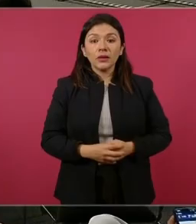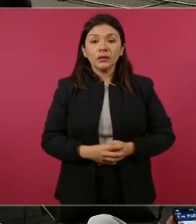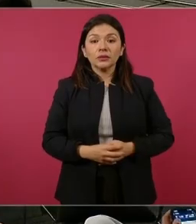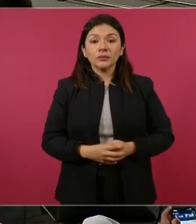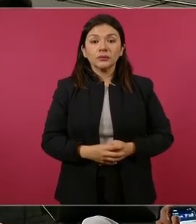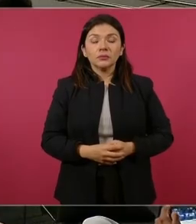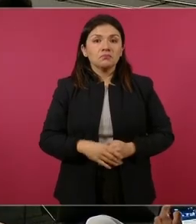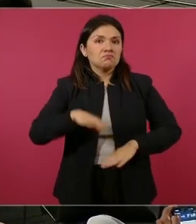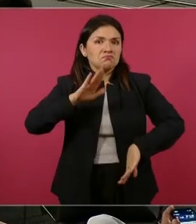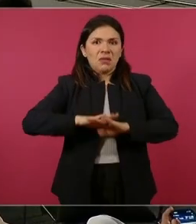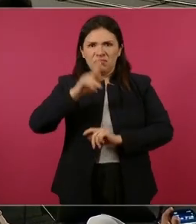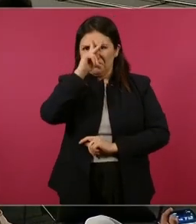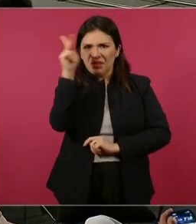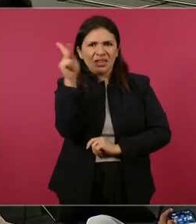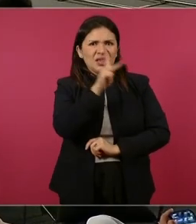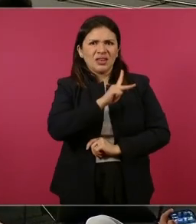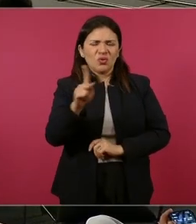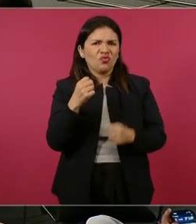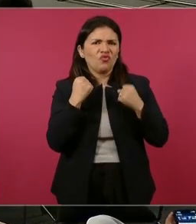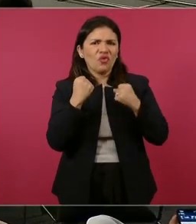fue tremendo.